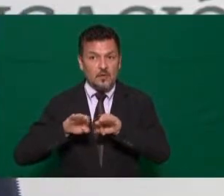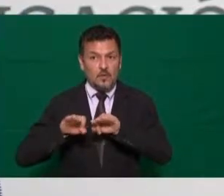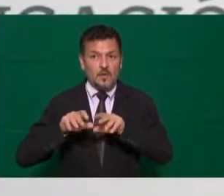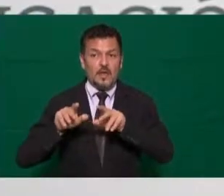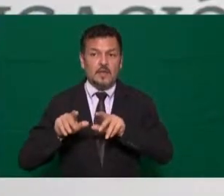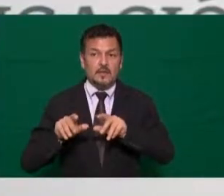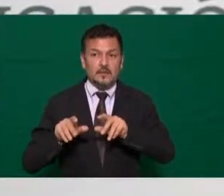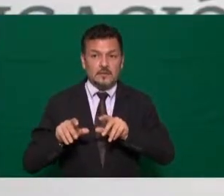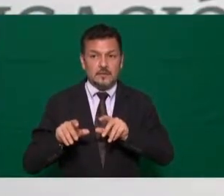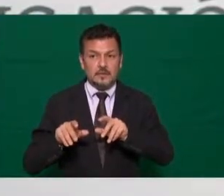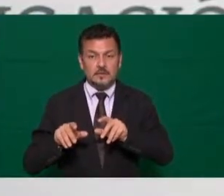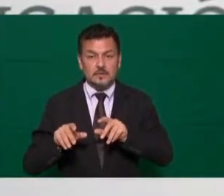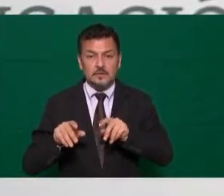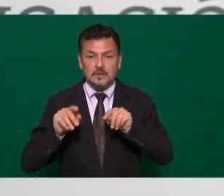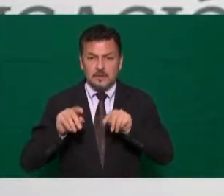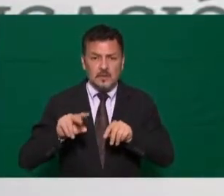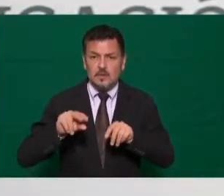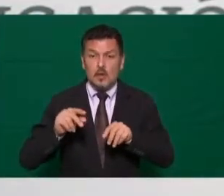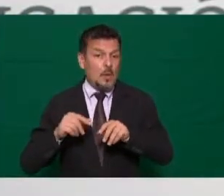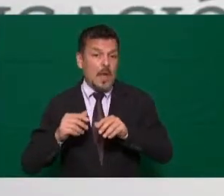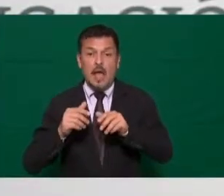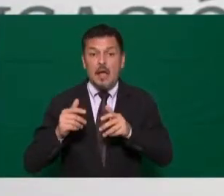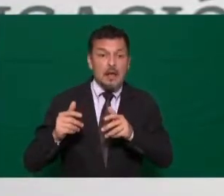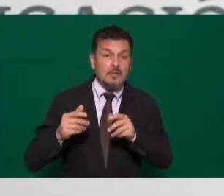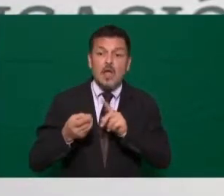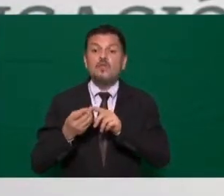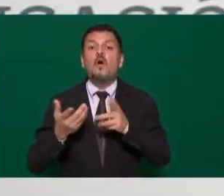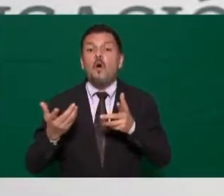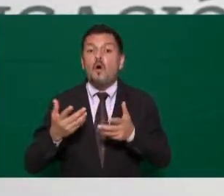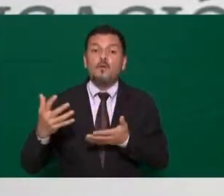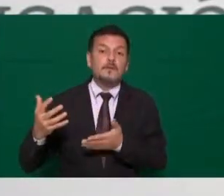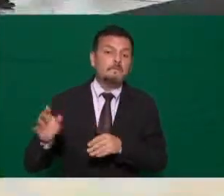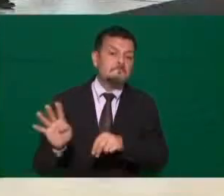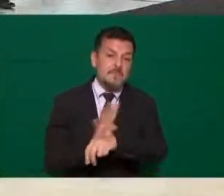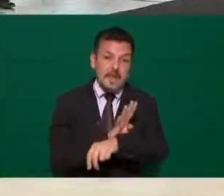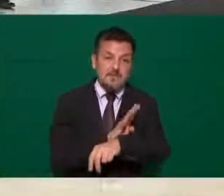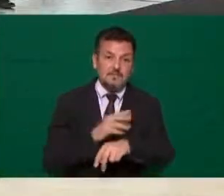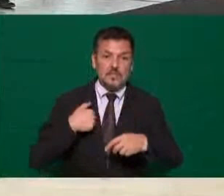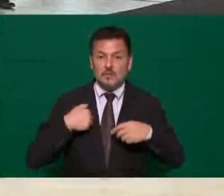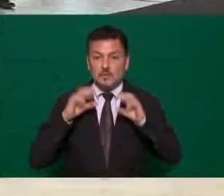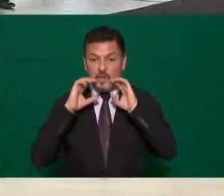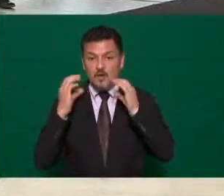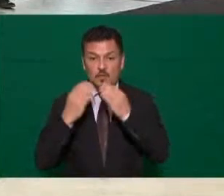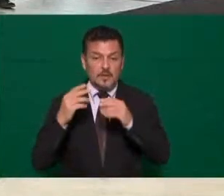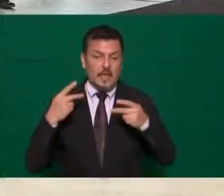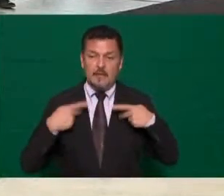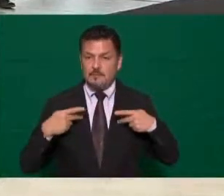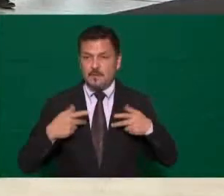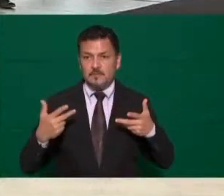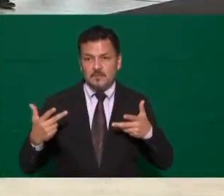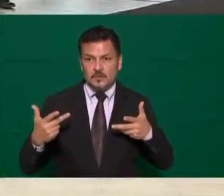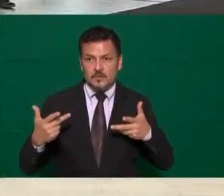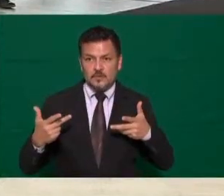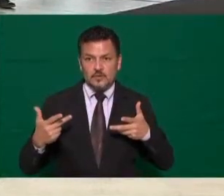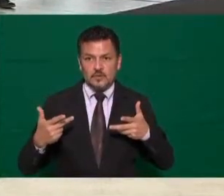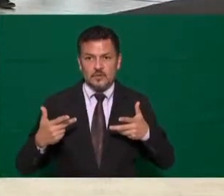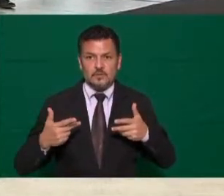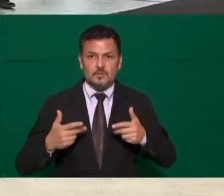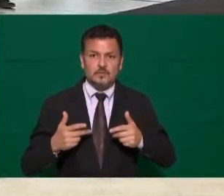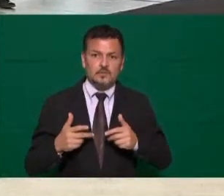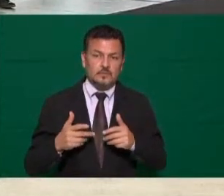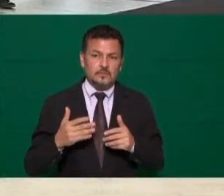partes y no queda el beneficio en la comunidad. Todo